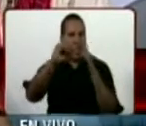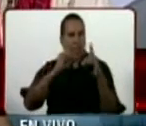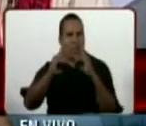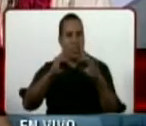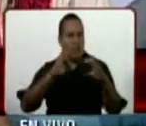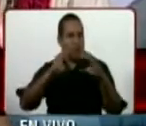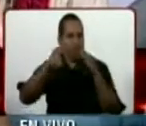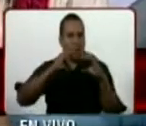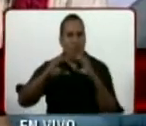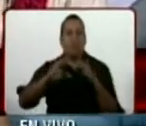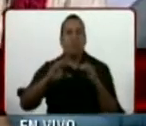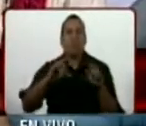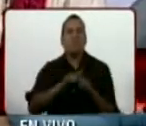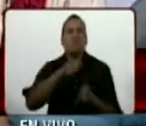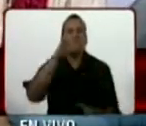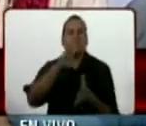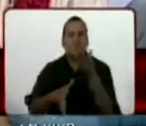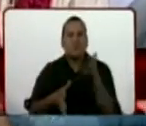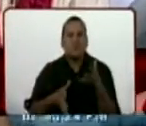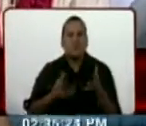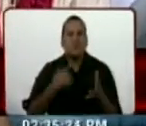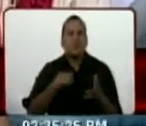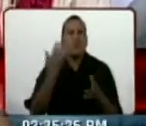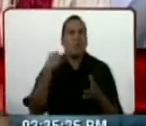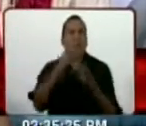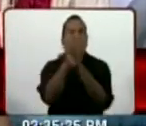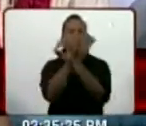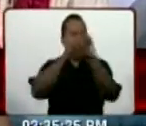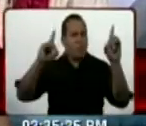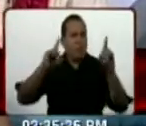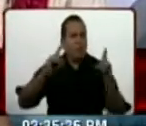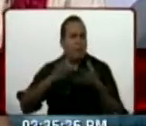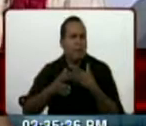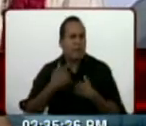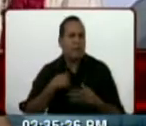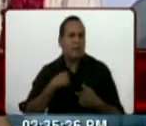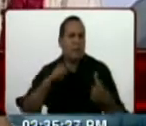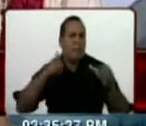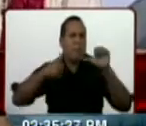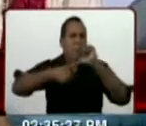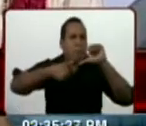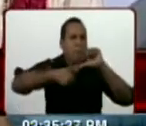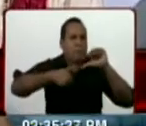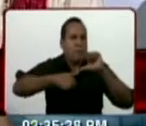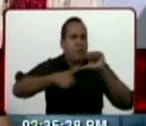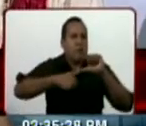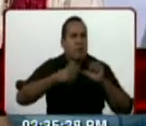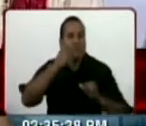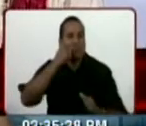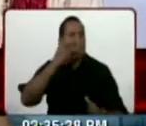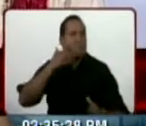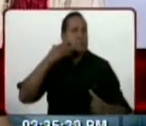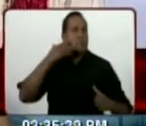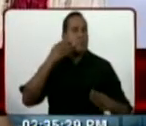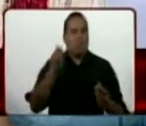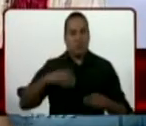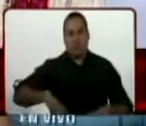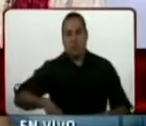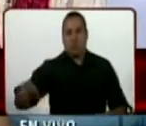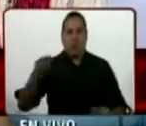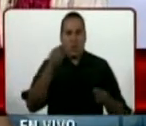vinculado al viejo concepto de la democracia representativa, del pacto de élites, del pacto con la